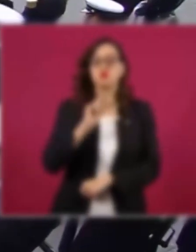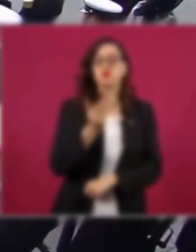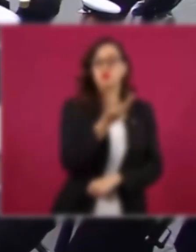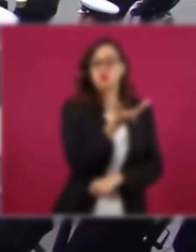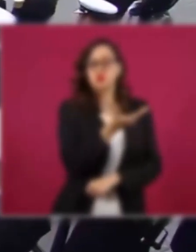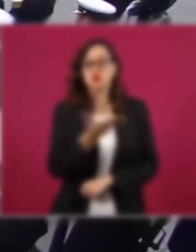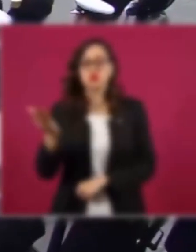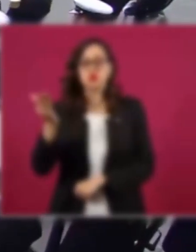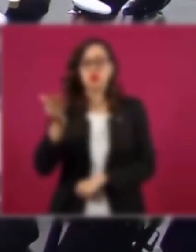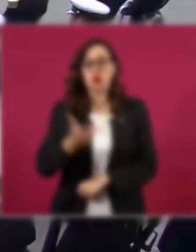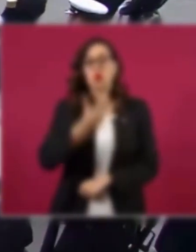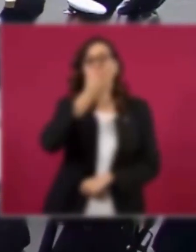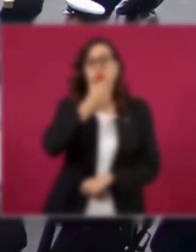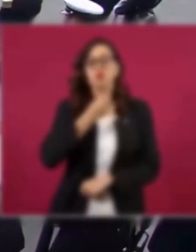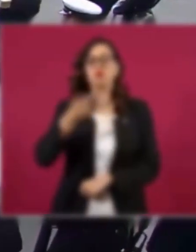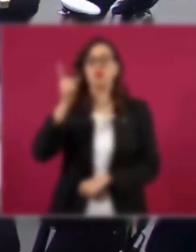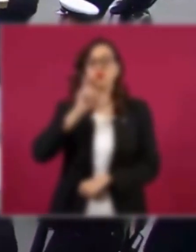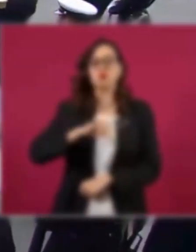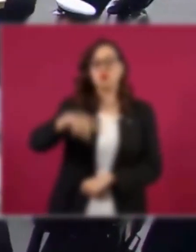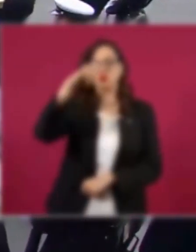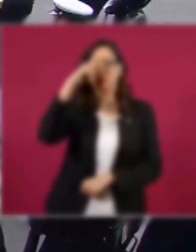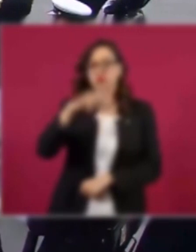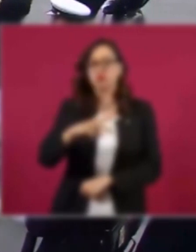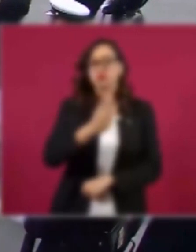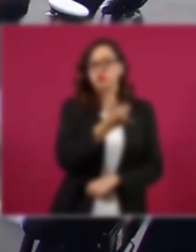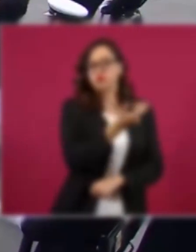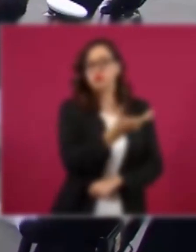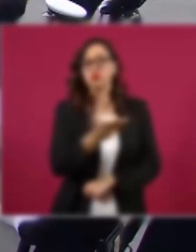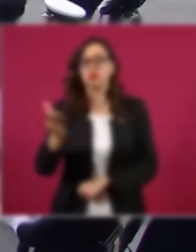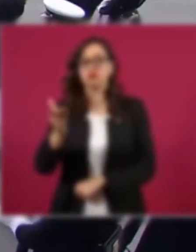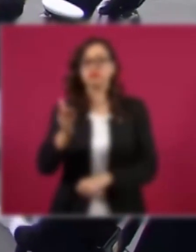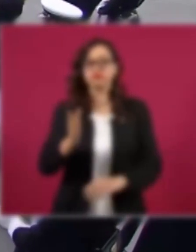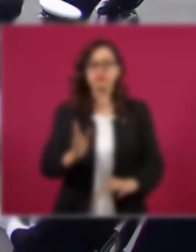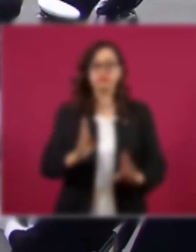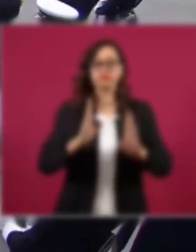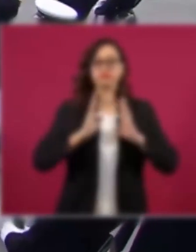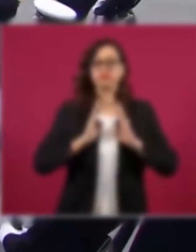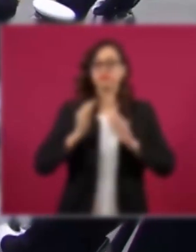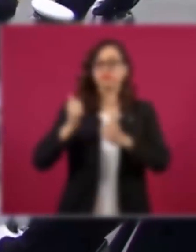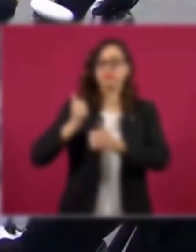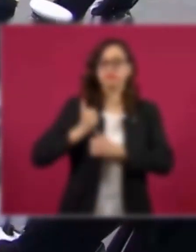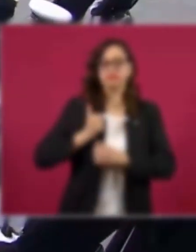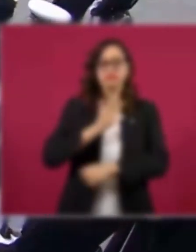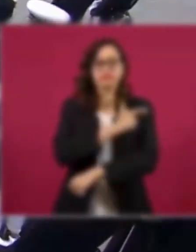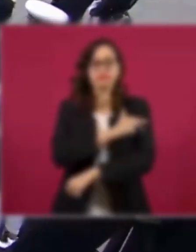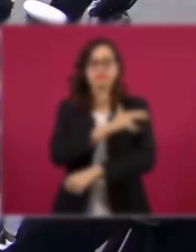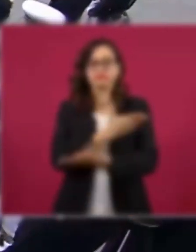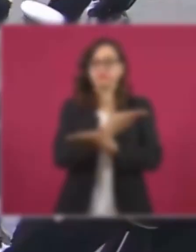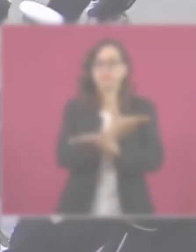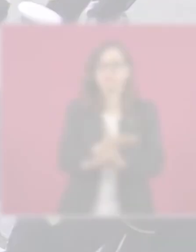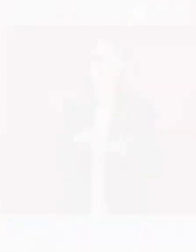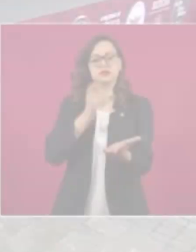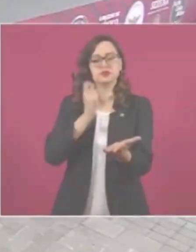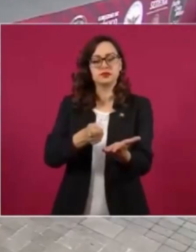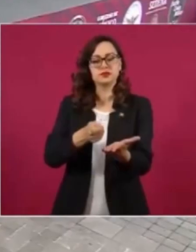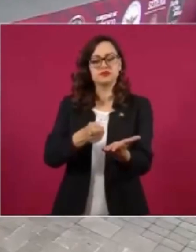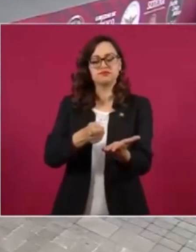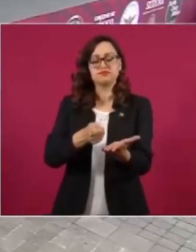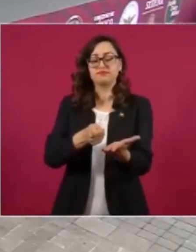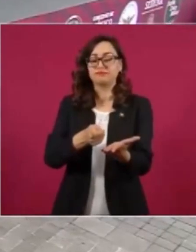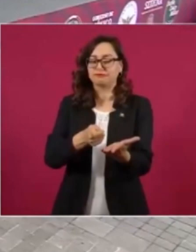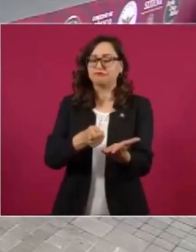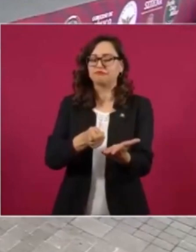Por un mundo sin guerra, el presidente Andrés Manuel López Obrador presentó una propuesta de tregua por la paz. Un